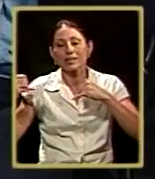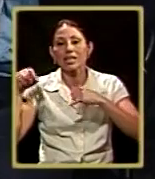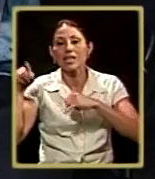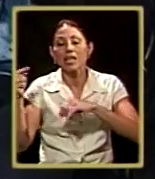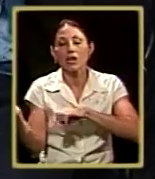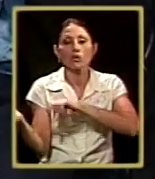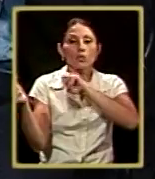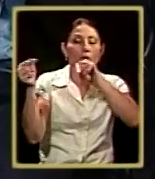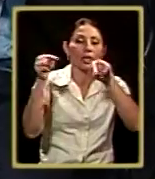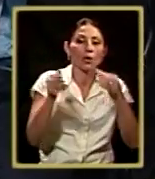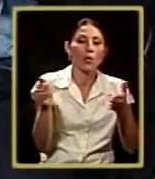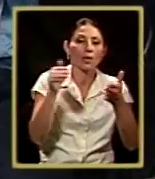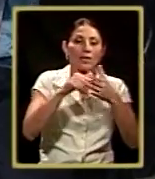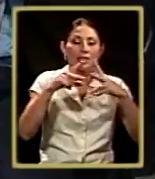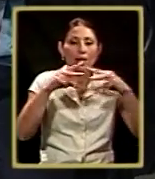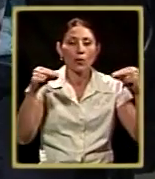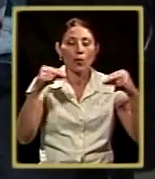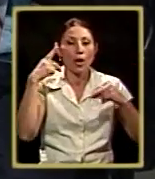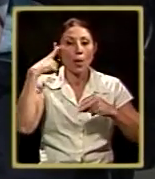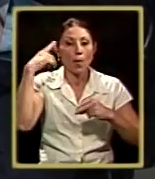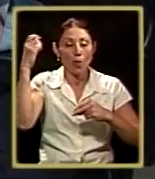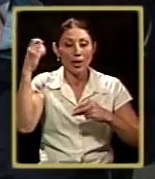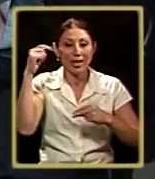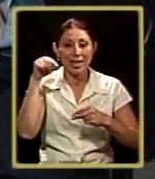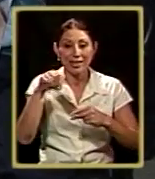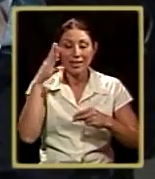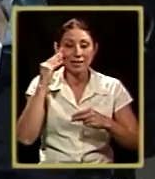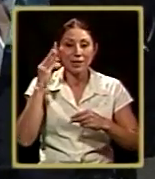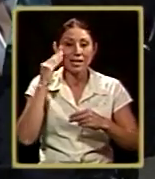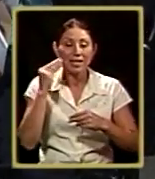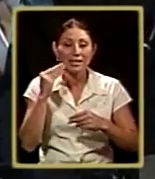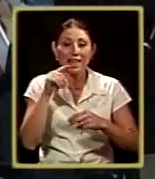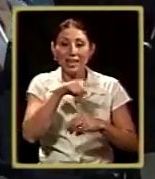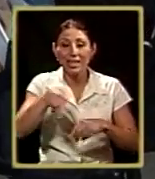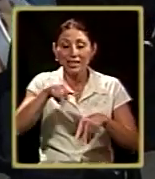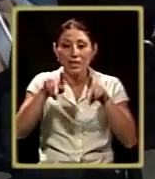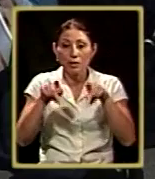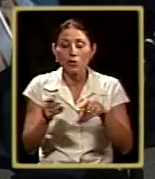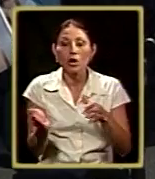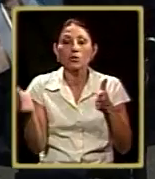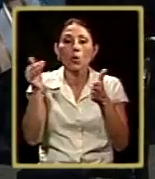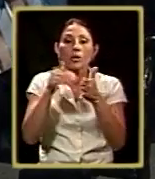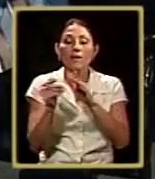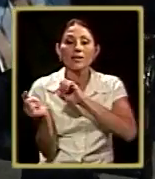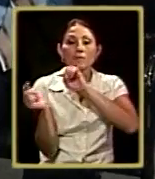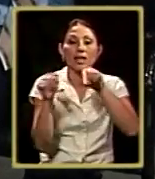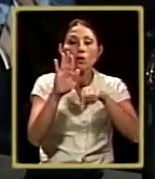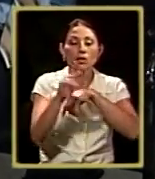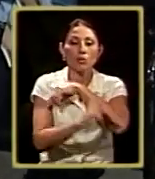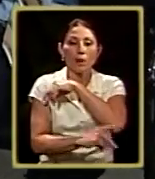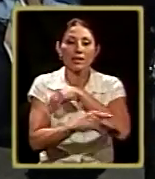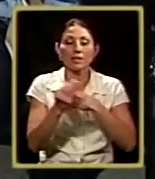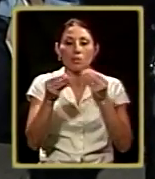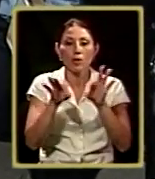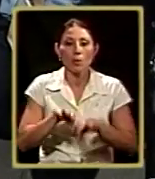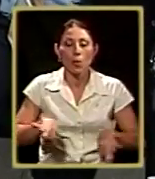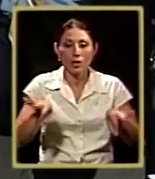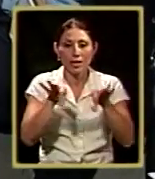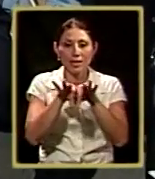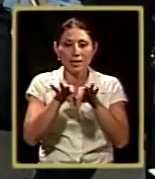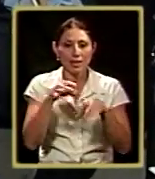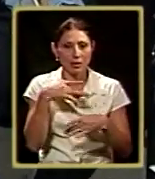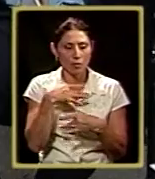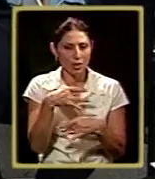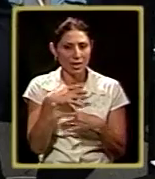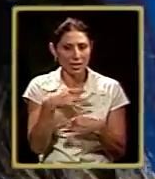esa experiencia del regreso yo la encuentro muy importante. Es muy interesante porque ellos quieren, estos jóvenes, normalmente